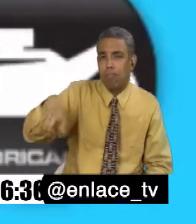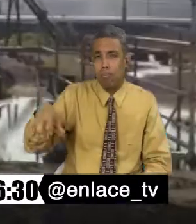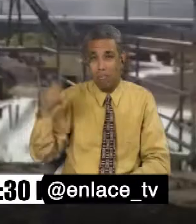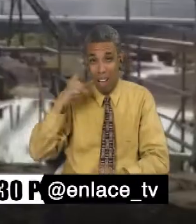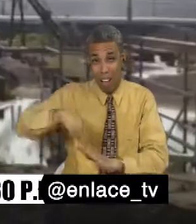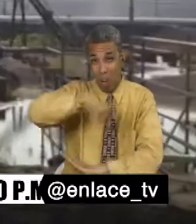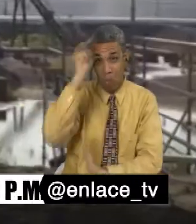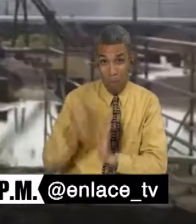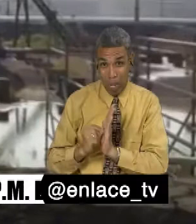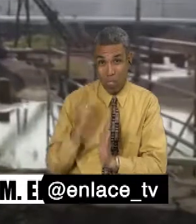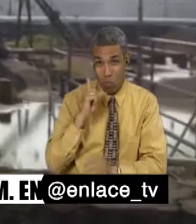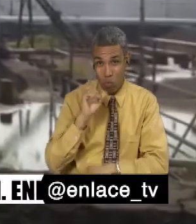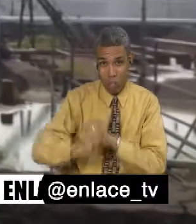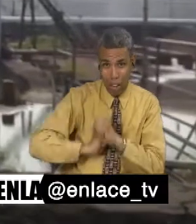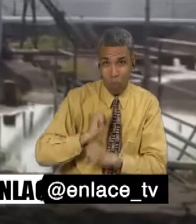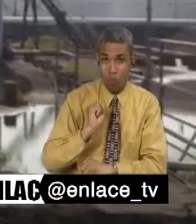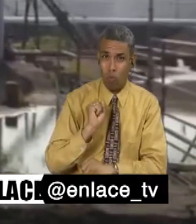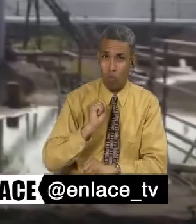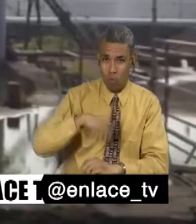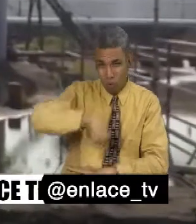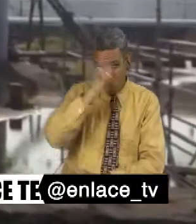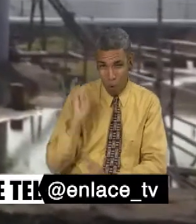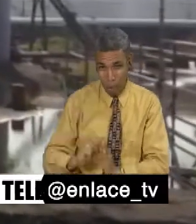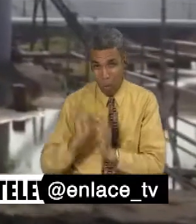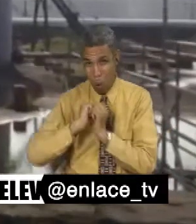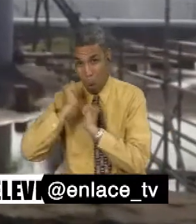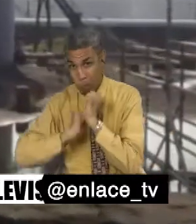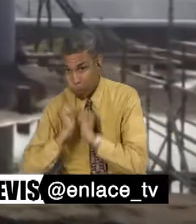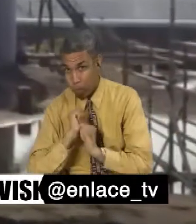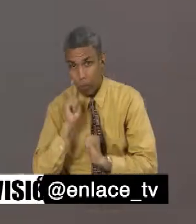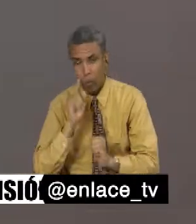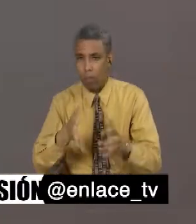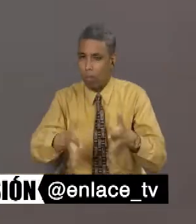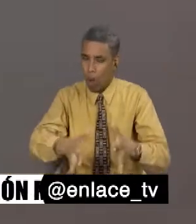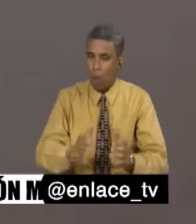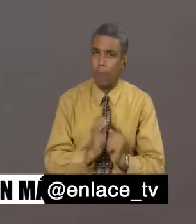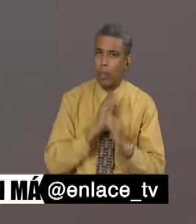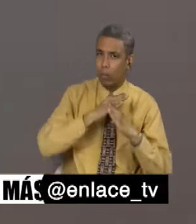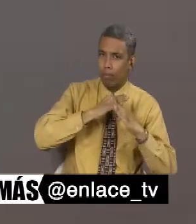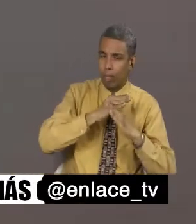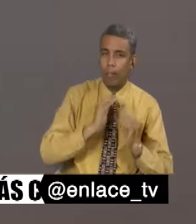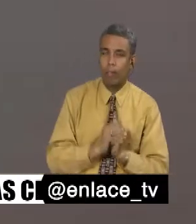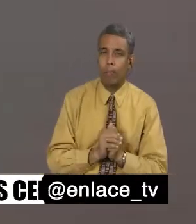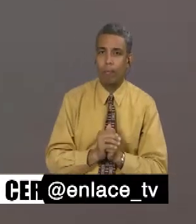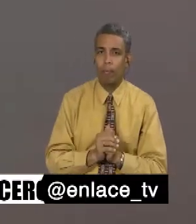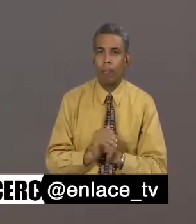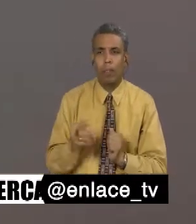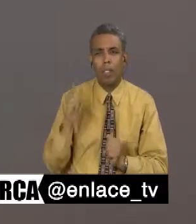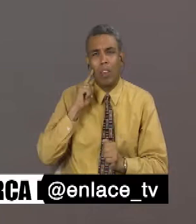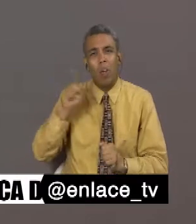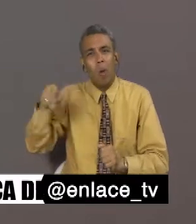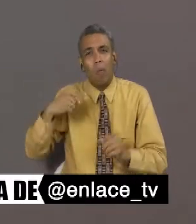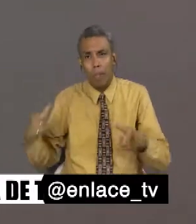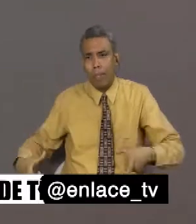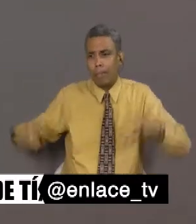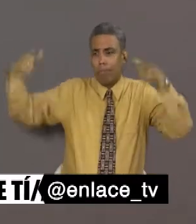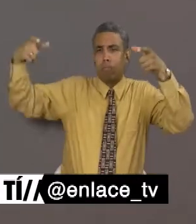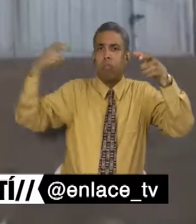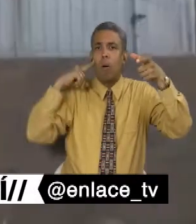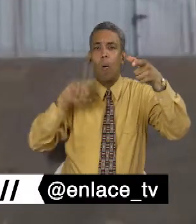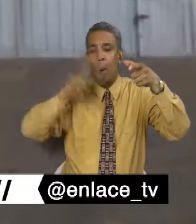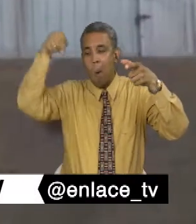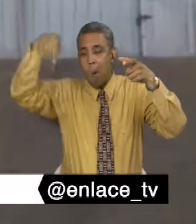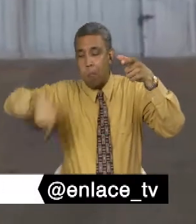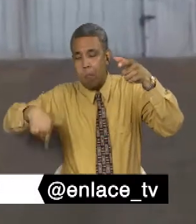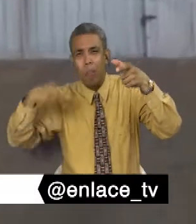año. Tanques de almacenamiento fuera de servicio porque se han roto, han colapsado su techo o la espesa brea acumulada en el fondo los inutiliza, como es el caso del